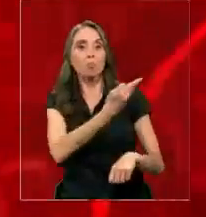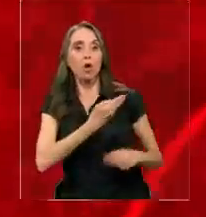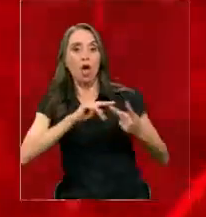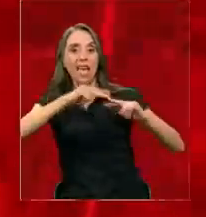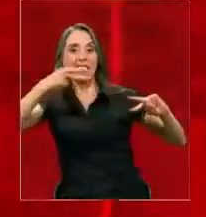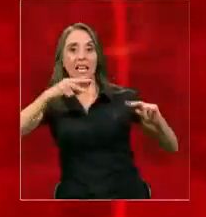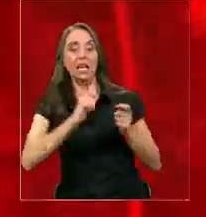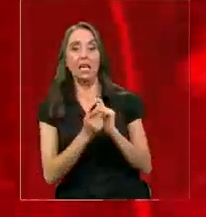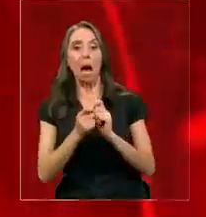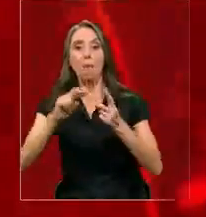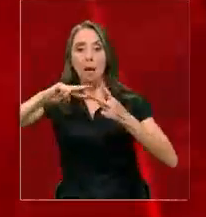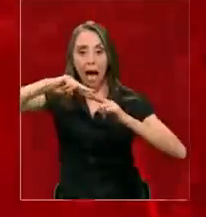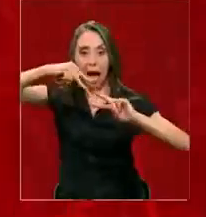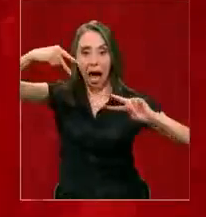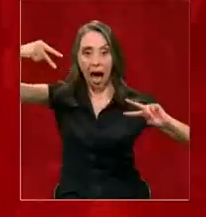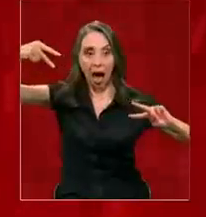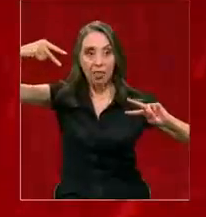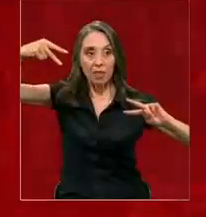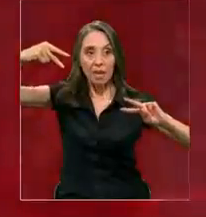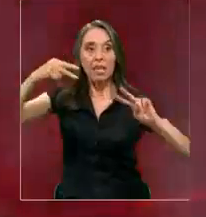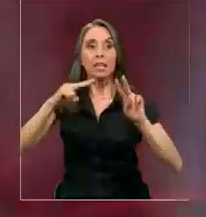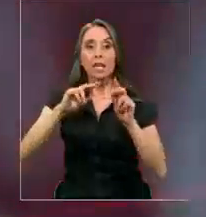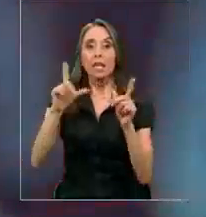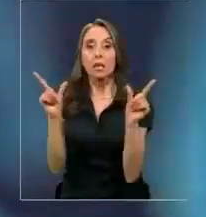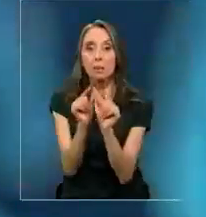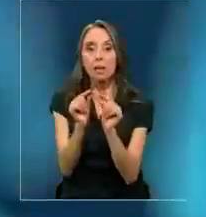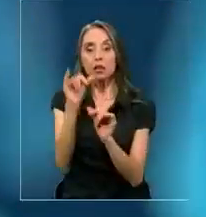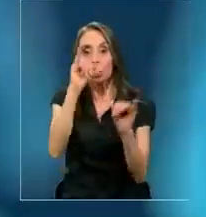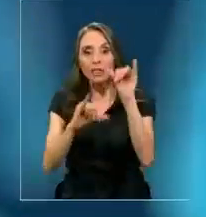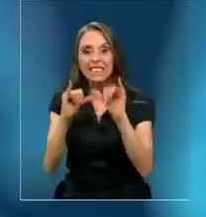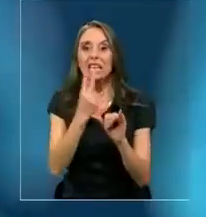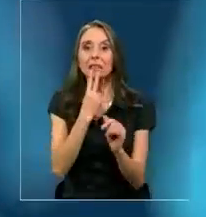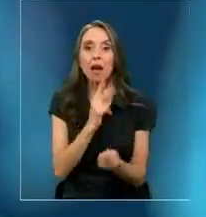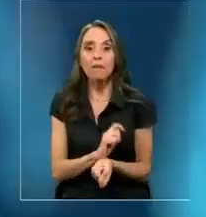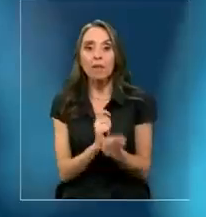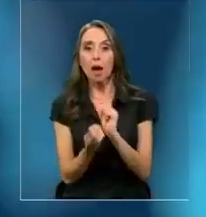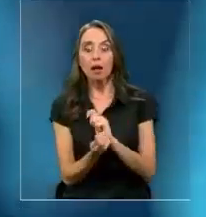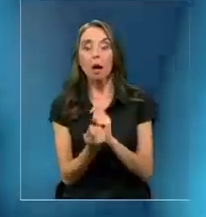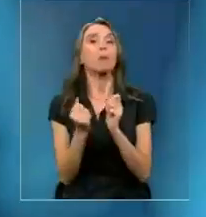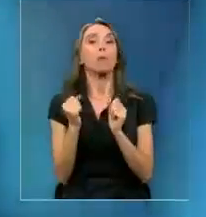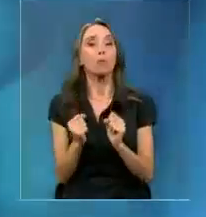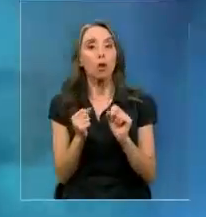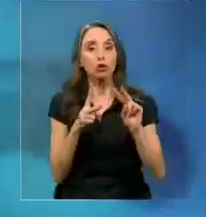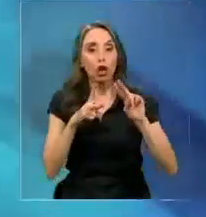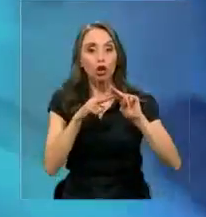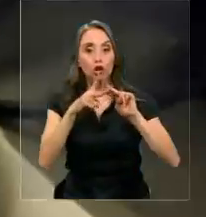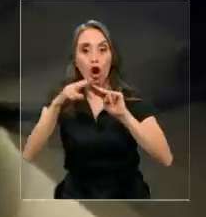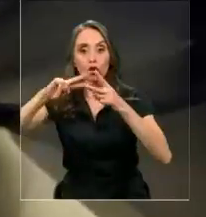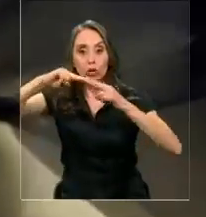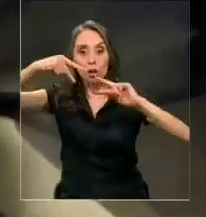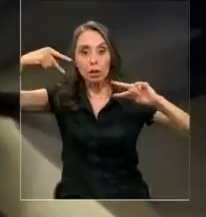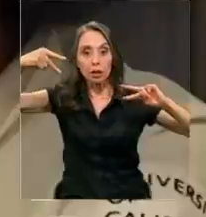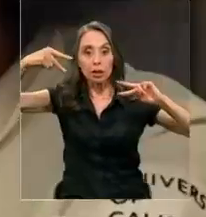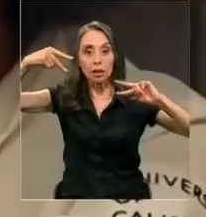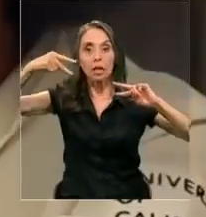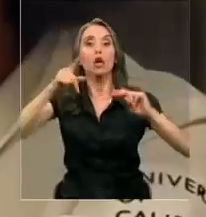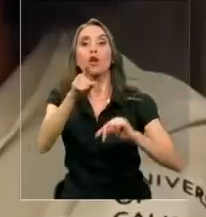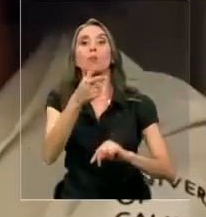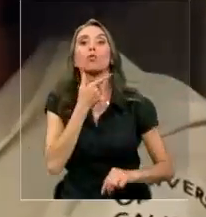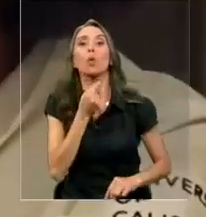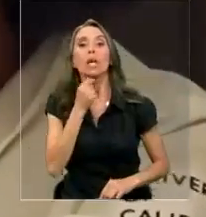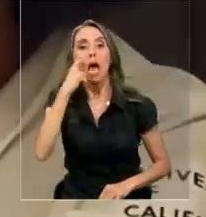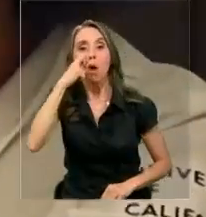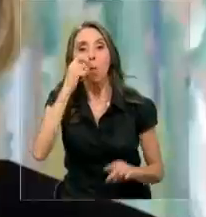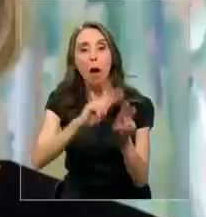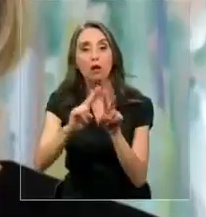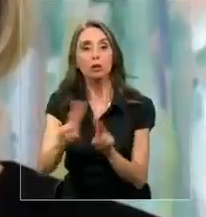de cortar el ADN donde se desee ha revolucionado las ciencias de la vida. Ahora podemos editar genomas fácilmente como se desee.